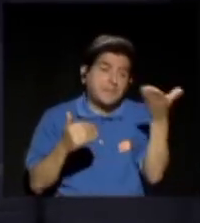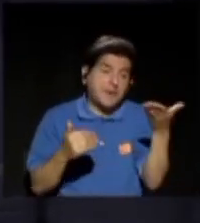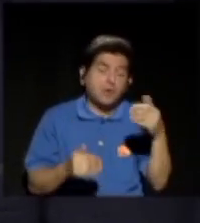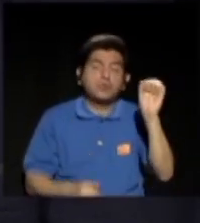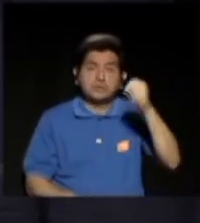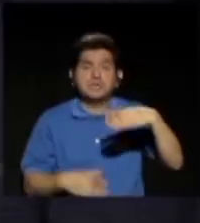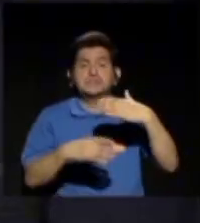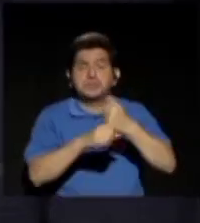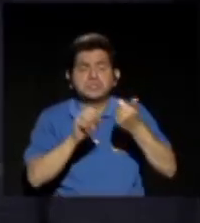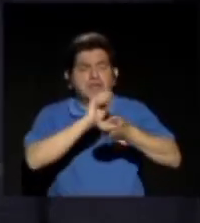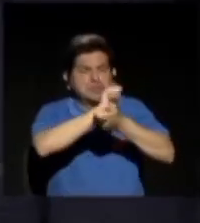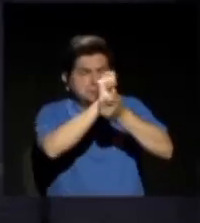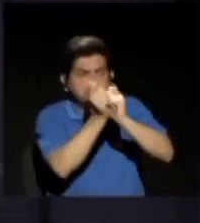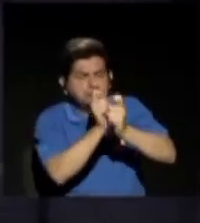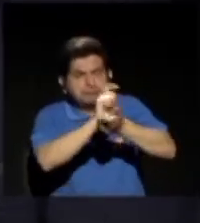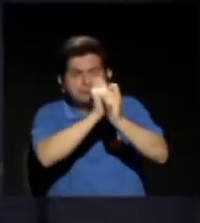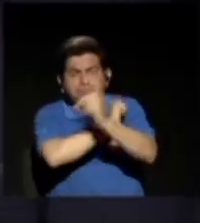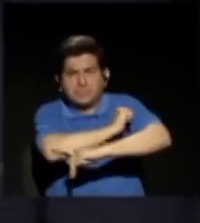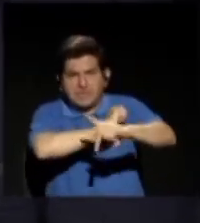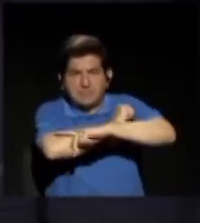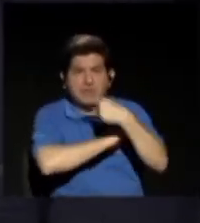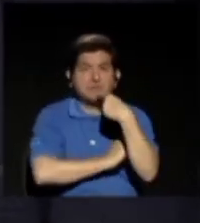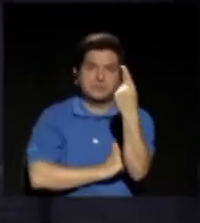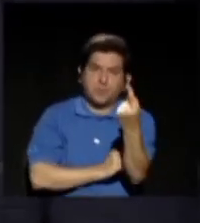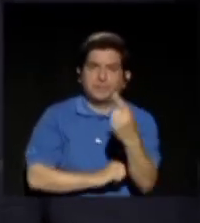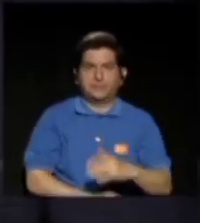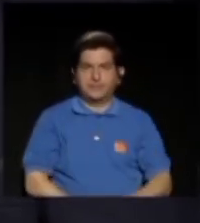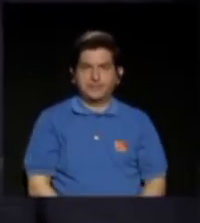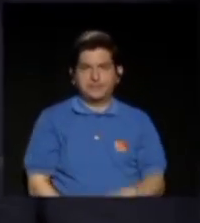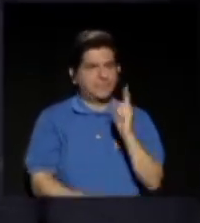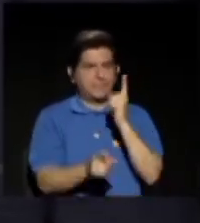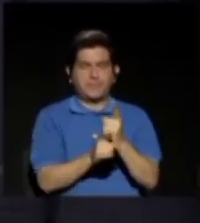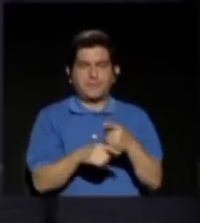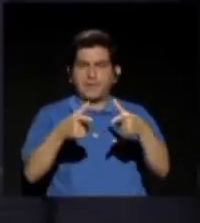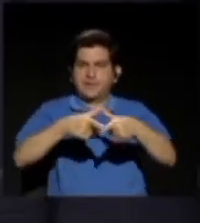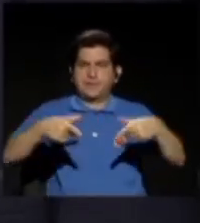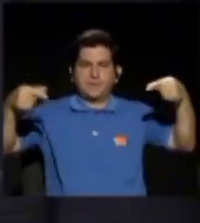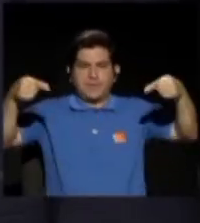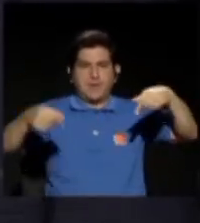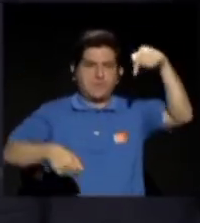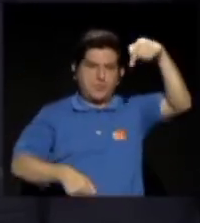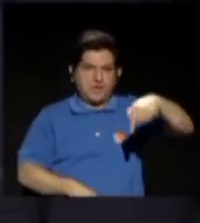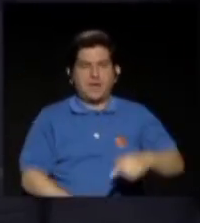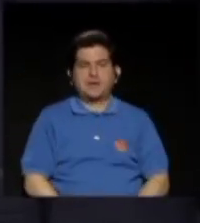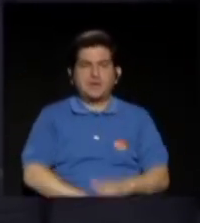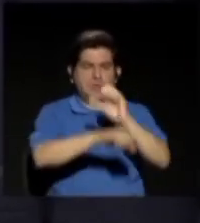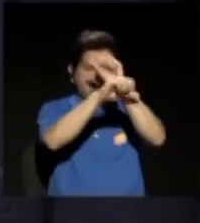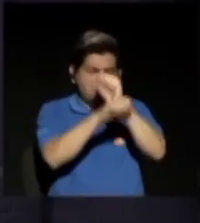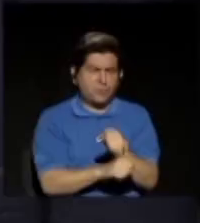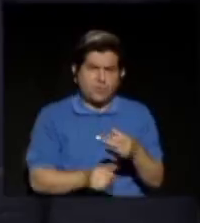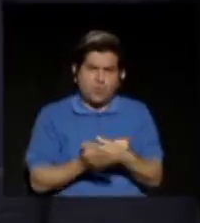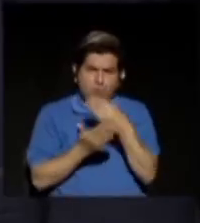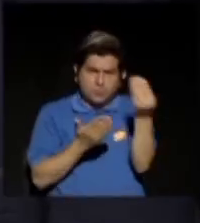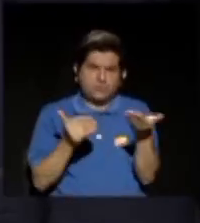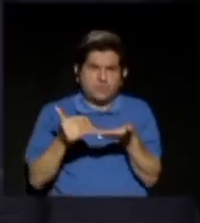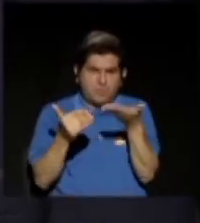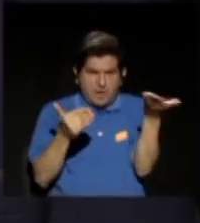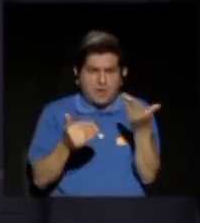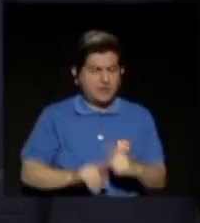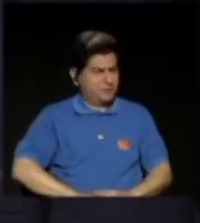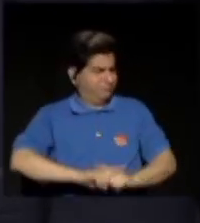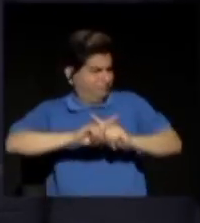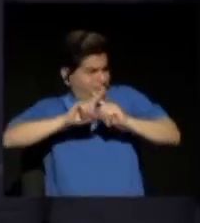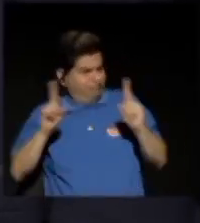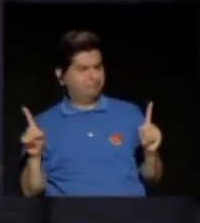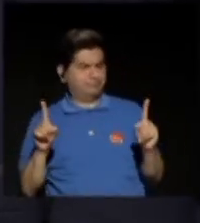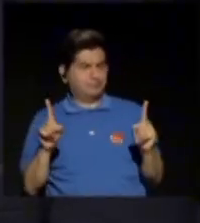se realizan adaptaciones país, porque como usted menciona, efectivamente, en Japón y aquí, pues los hábitos de consumo en algunos casos serán muy